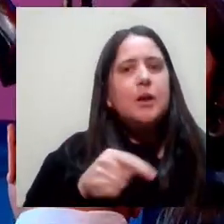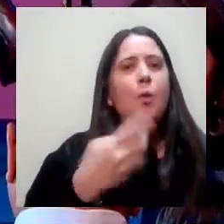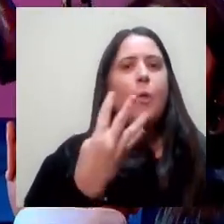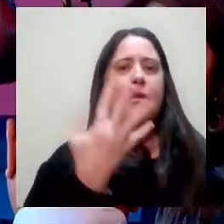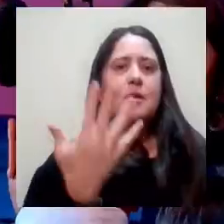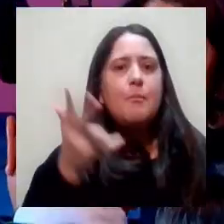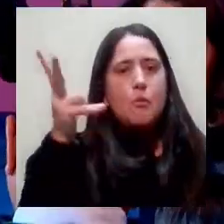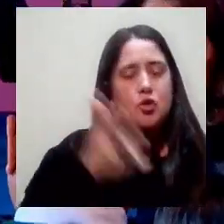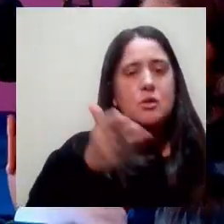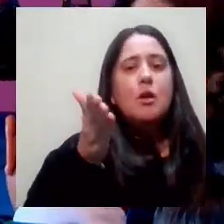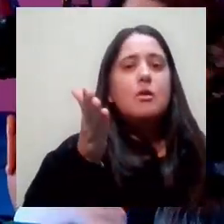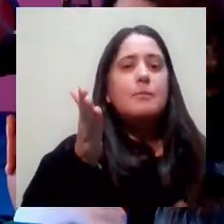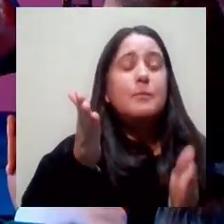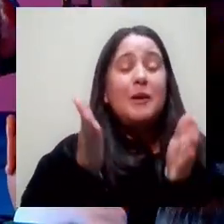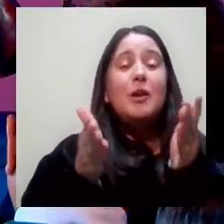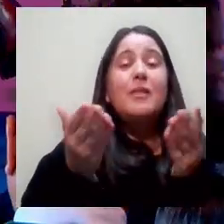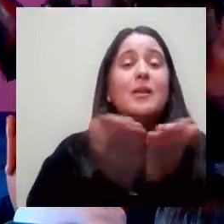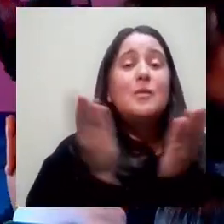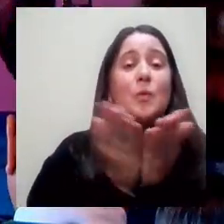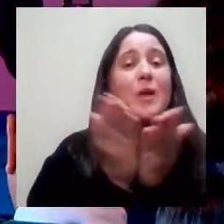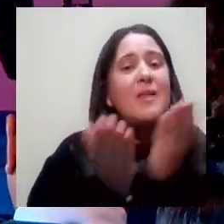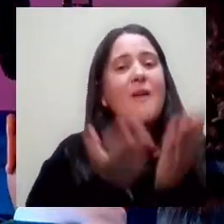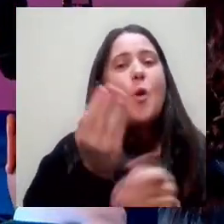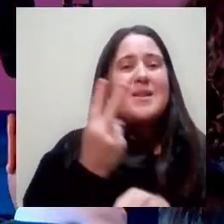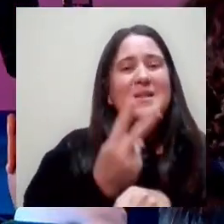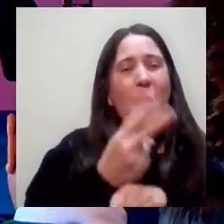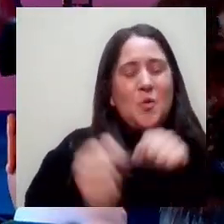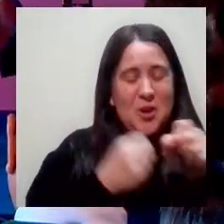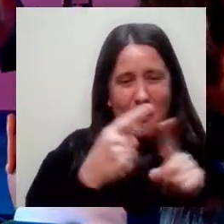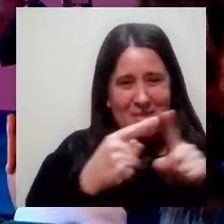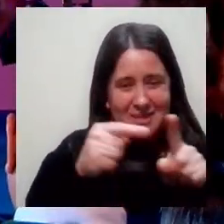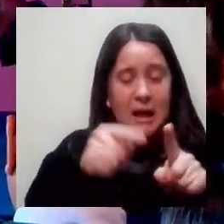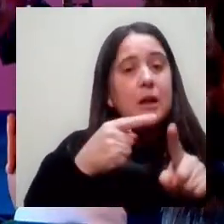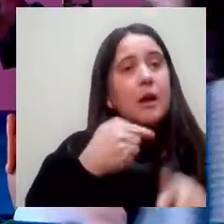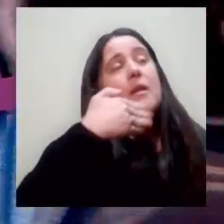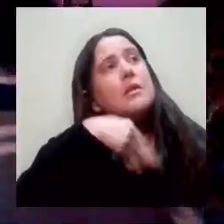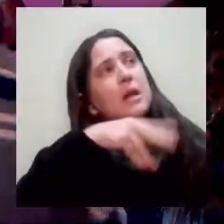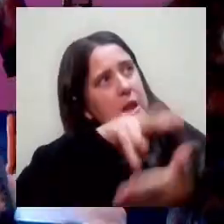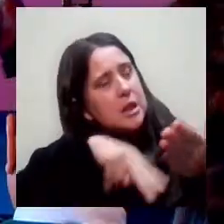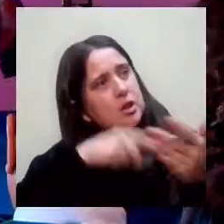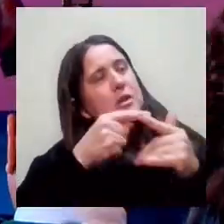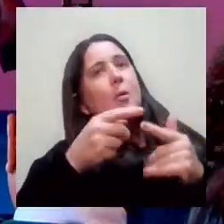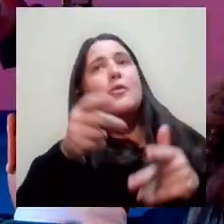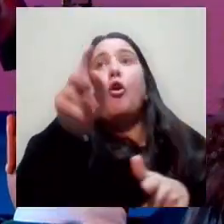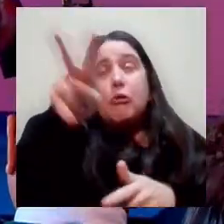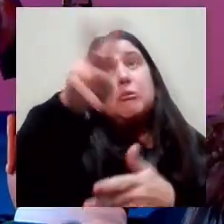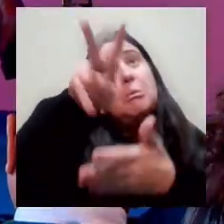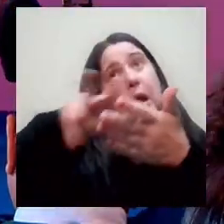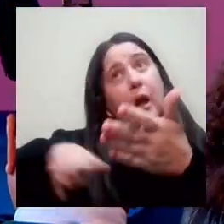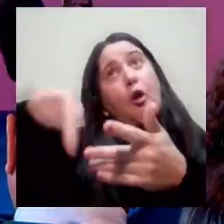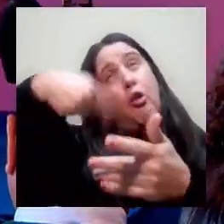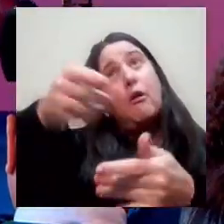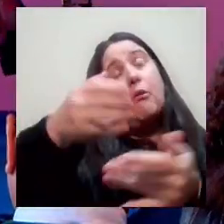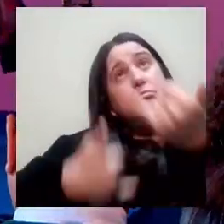de alumnos evaluados a mitad de segundo año que pueden comprender un texto cuando se los lee el docente o a través